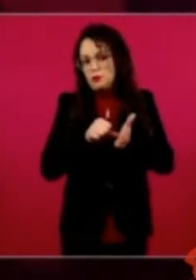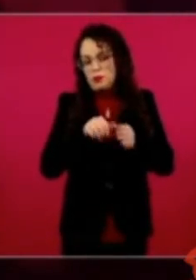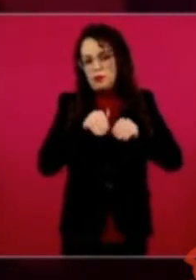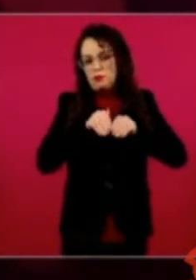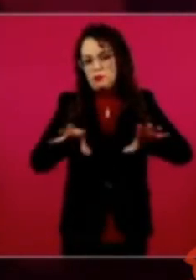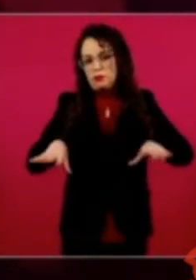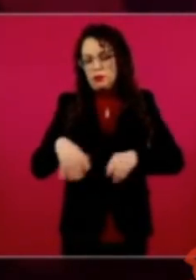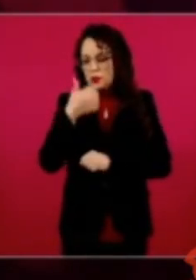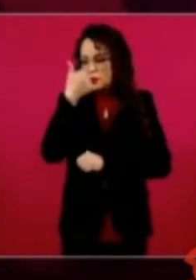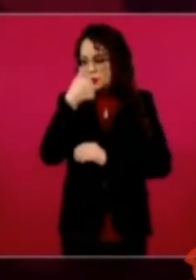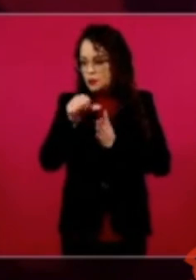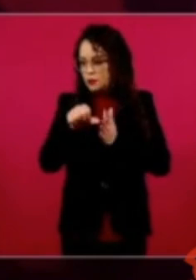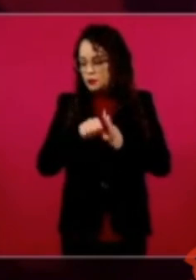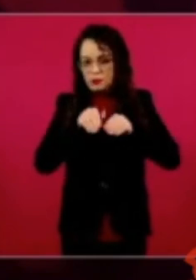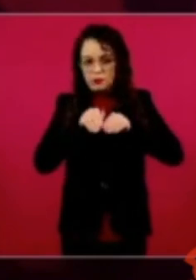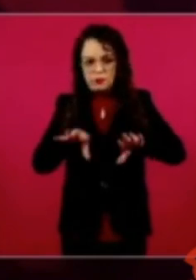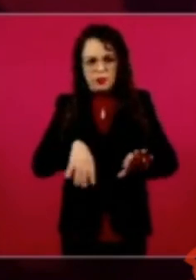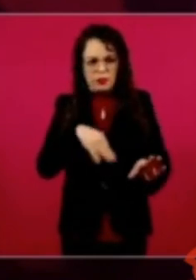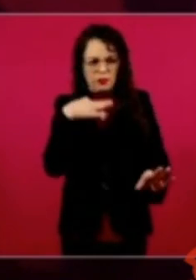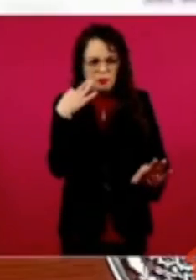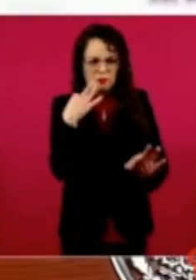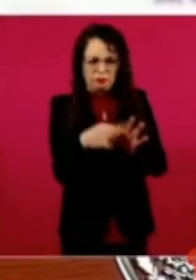Nunca dejó de informar.